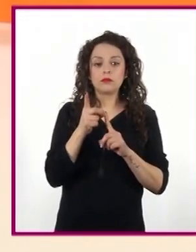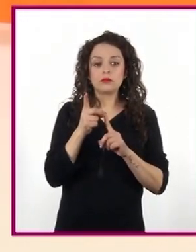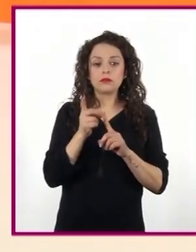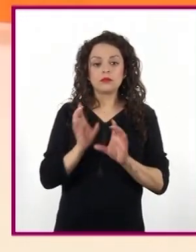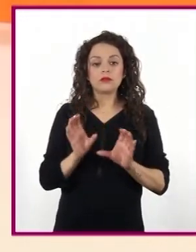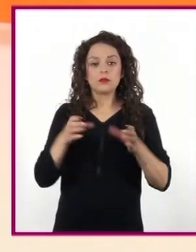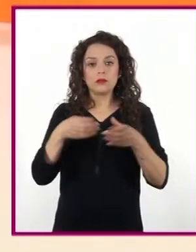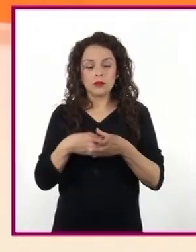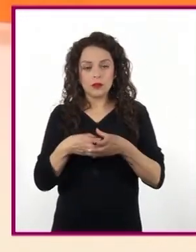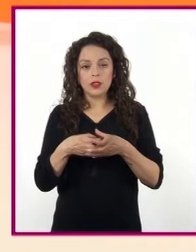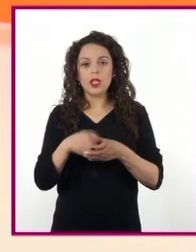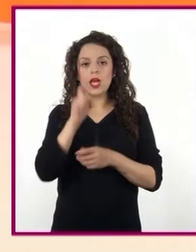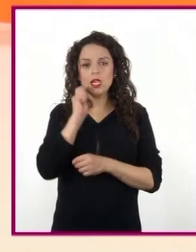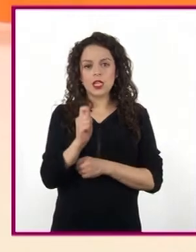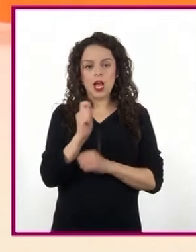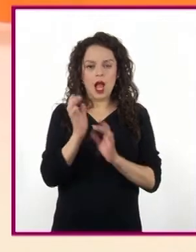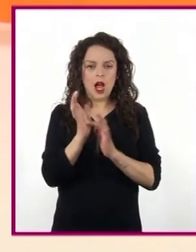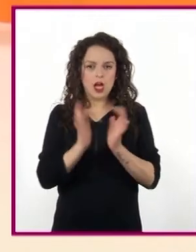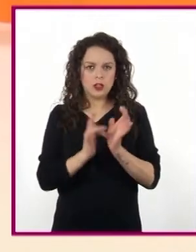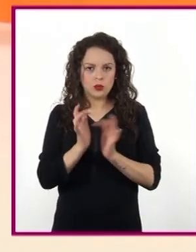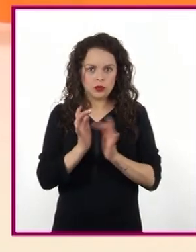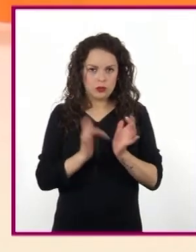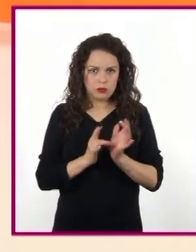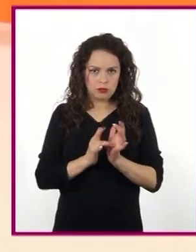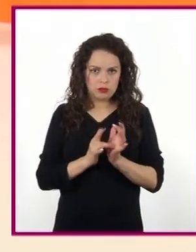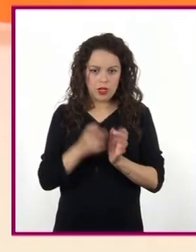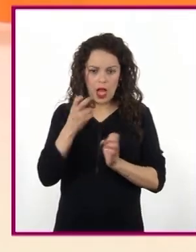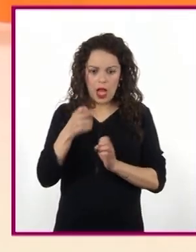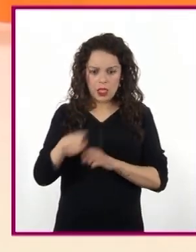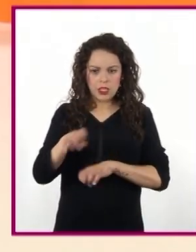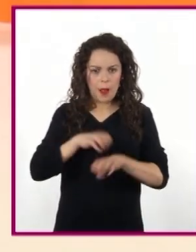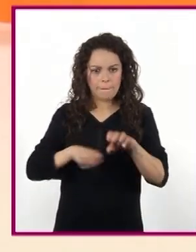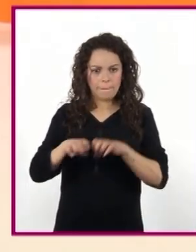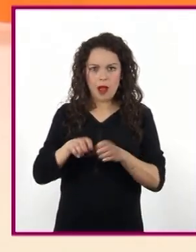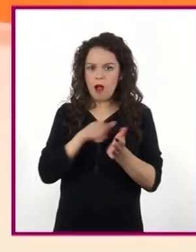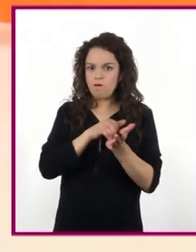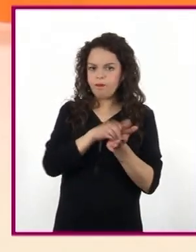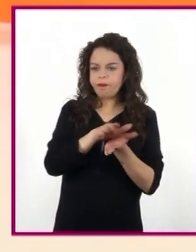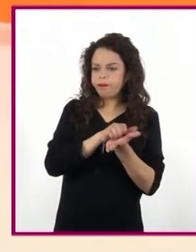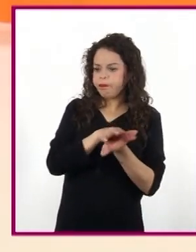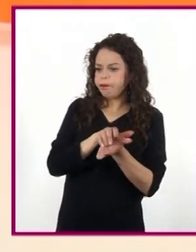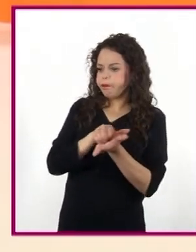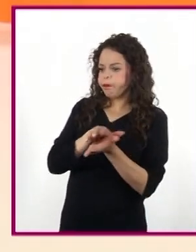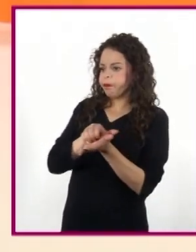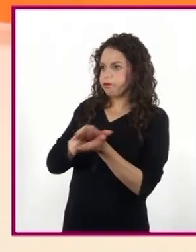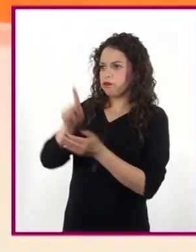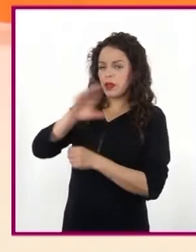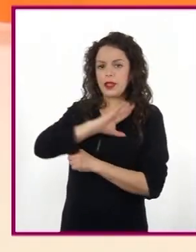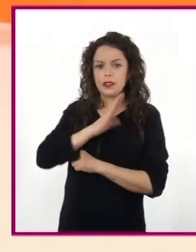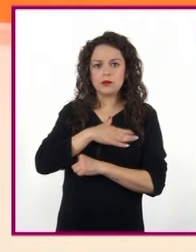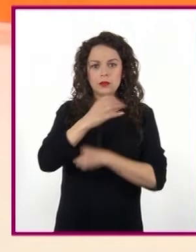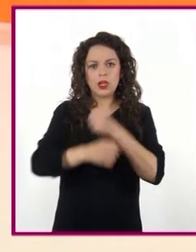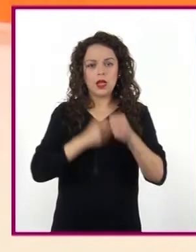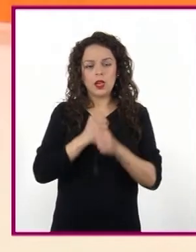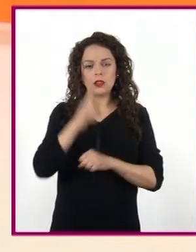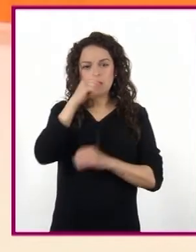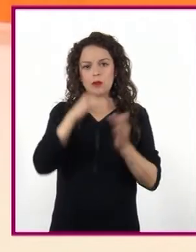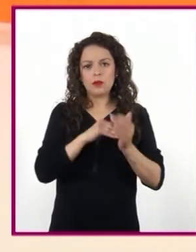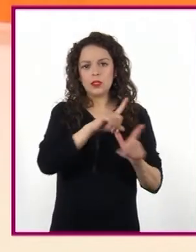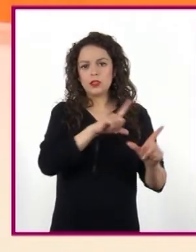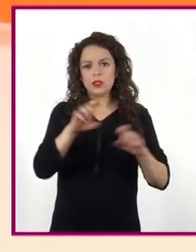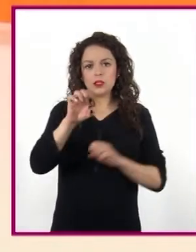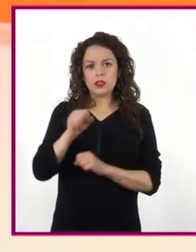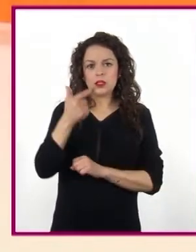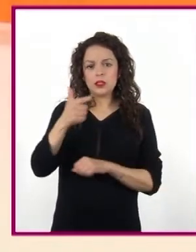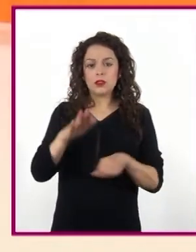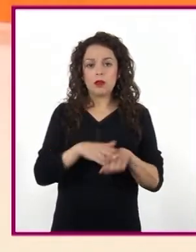en la Nueva España. Dicha compañía fue expulsada de todo el territorio español en 1767 debido a la gran